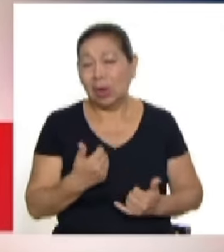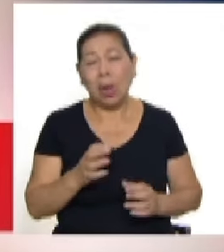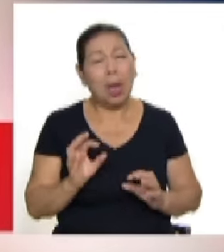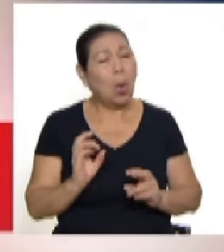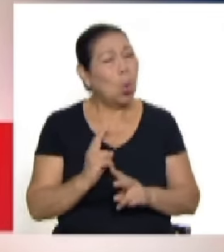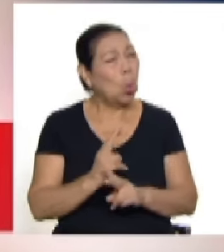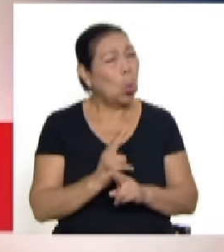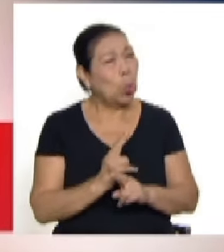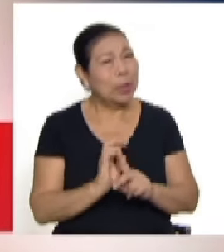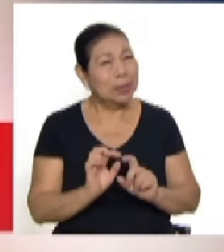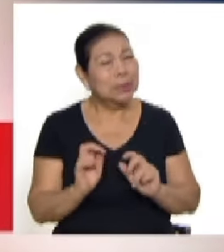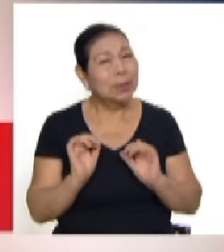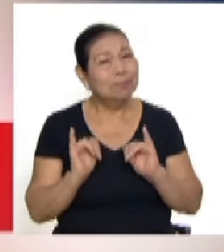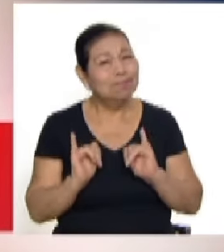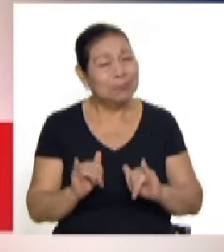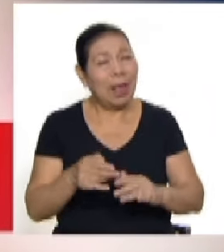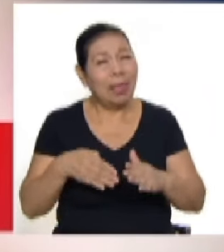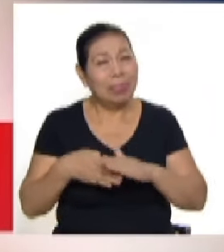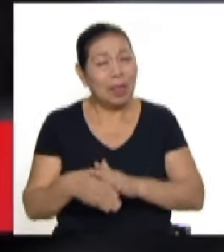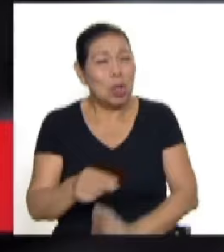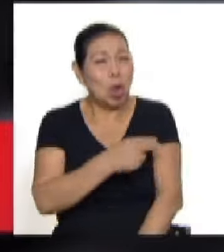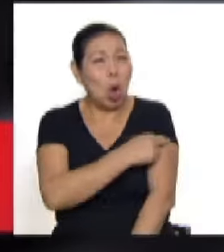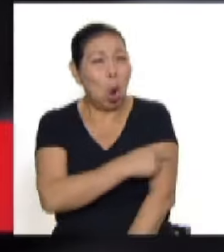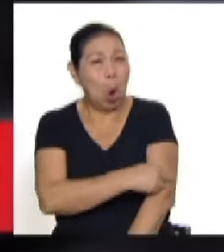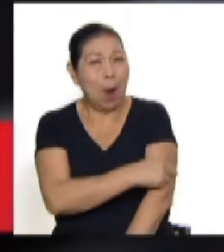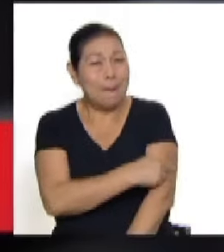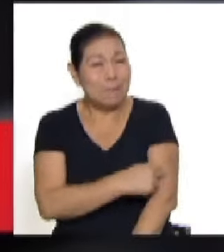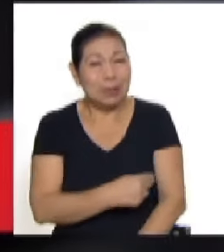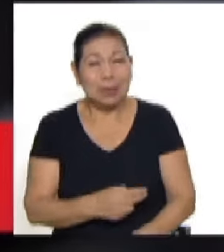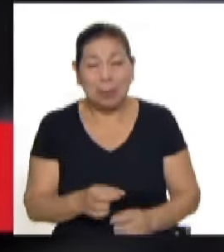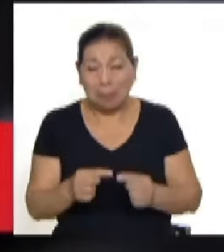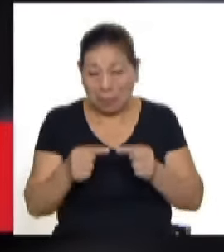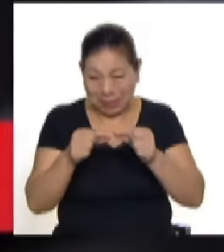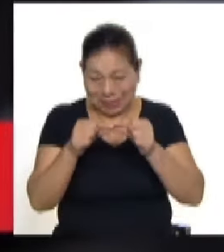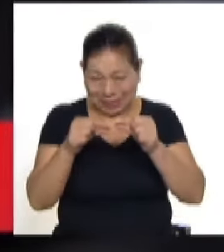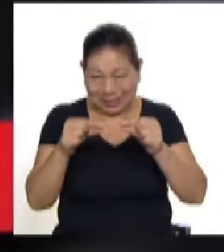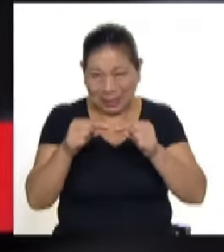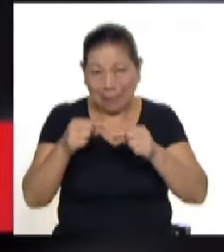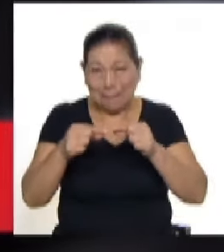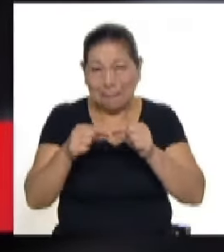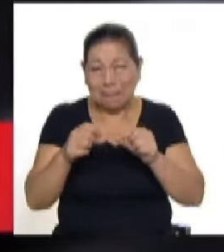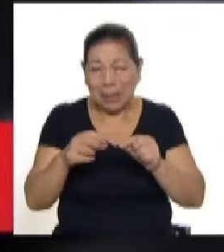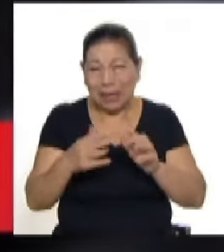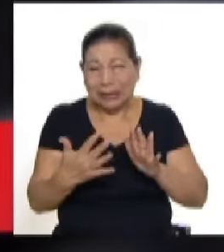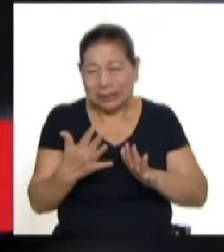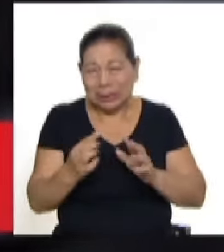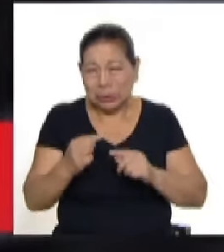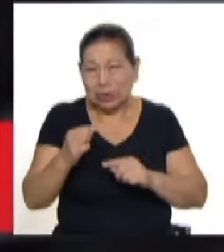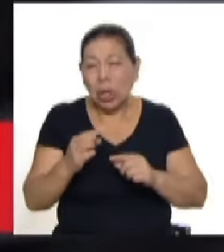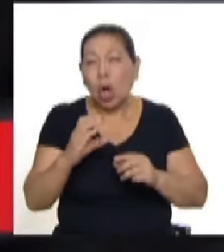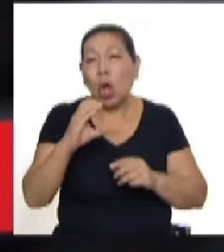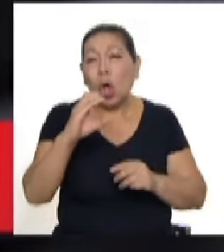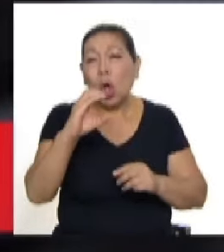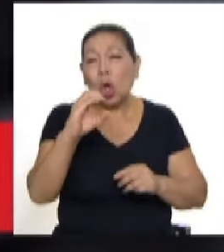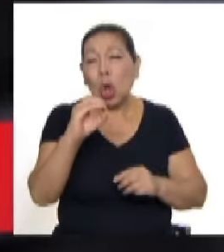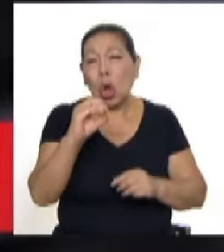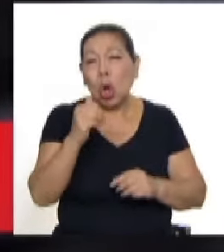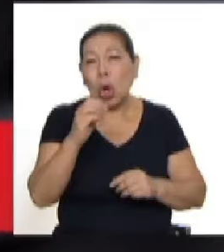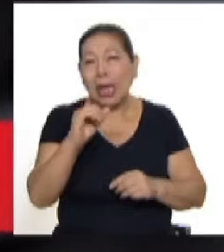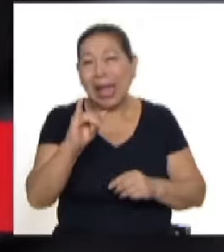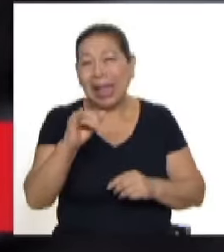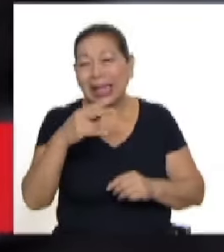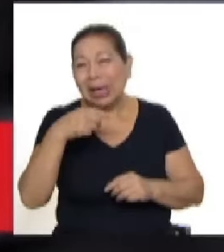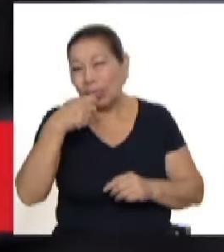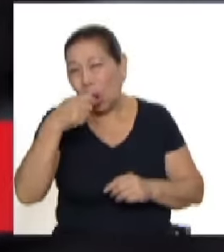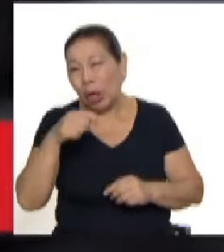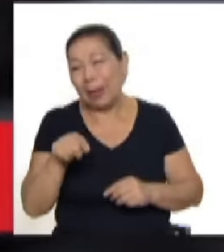delicado, por lo que permanece hospitalizado. Una vez roto un ovoide, se liberan entre 10 a 15 gramos de cocaína, y esto es letal para